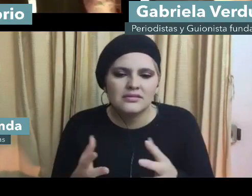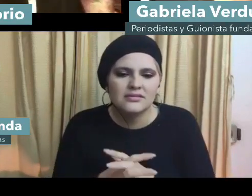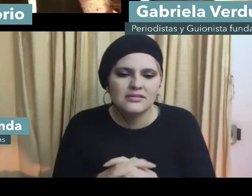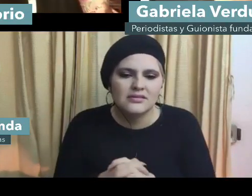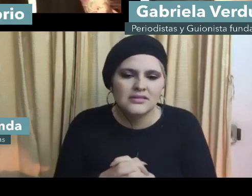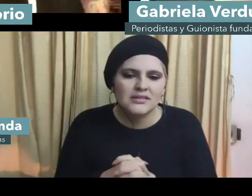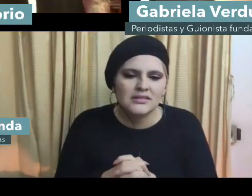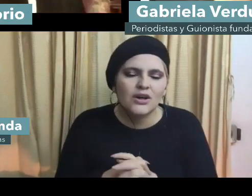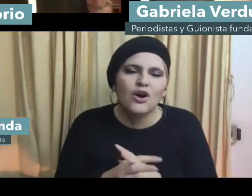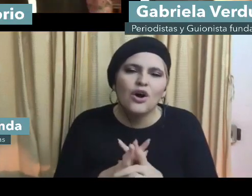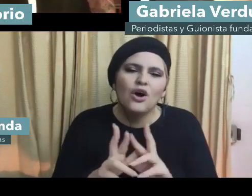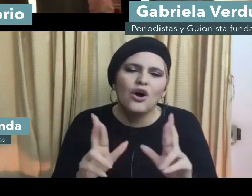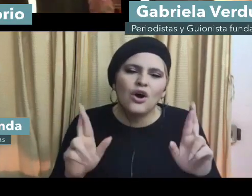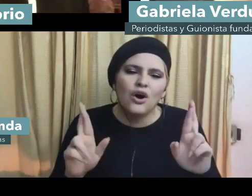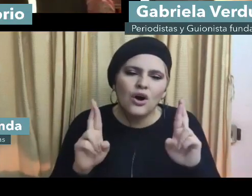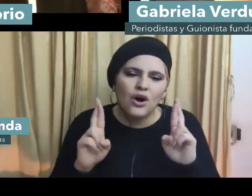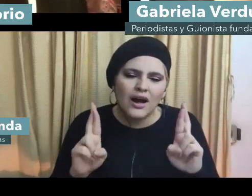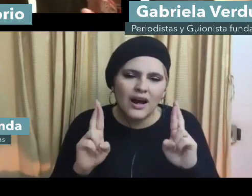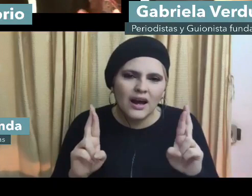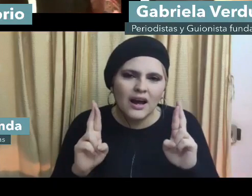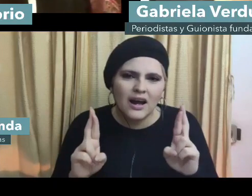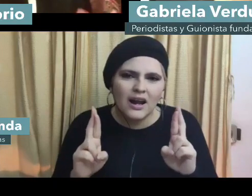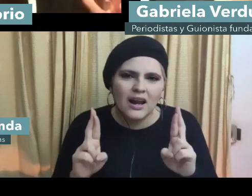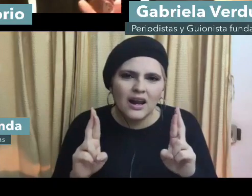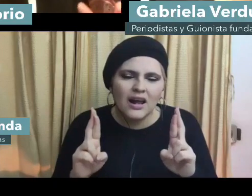que la terapia sea